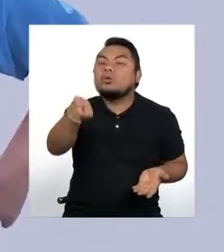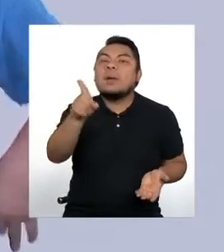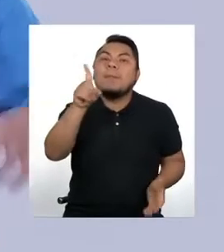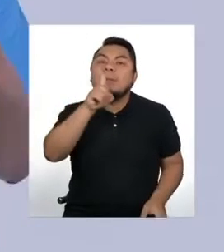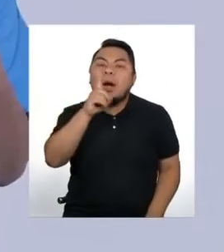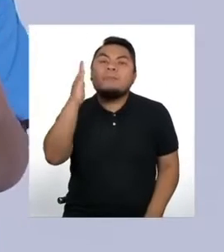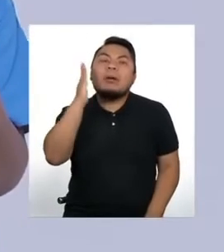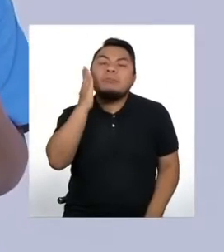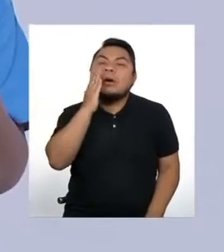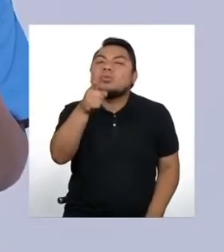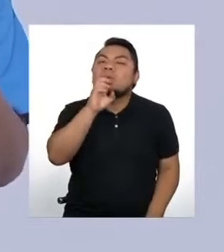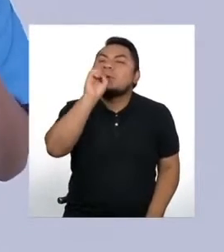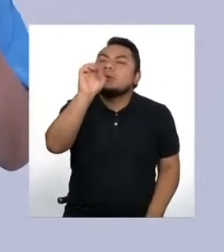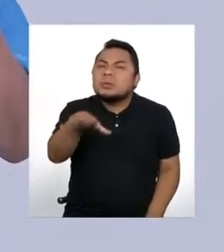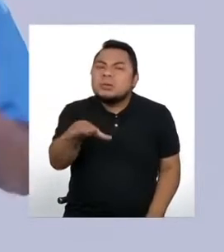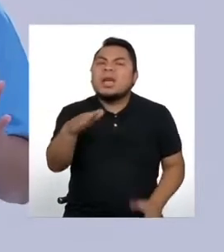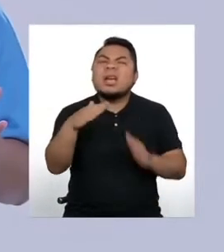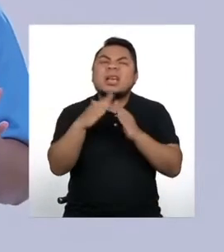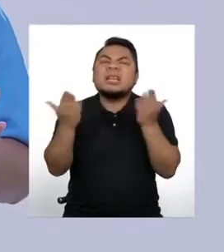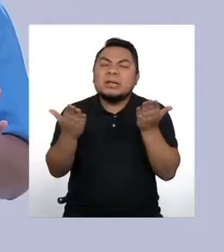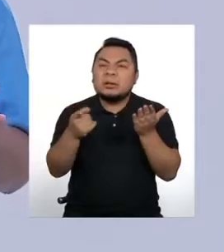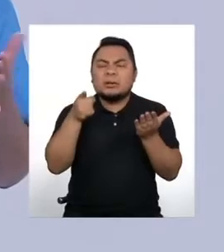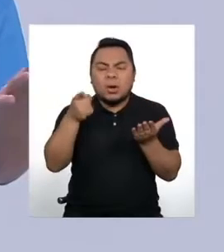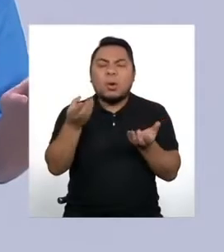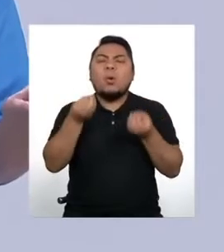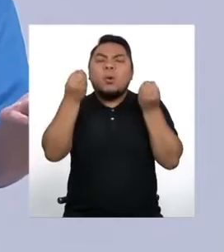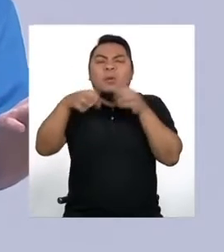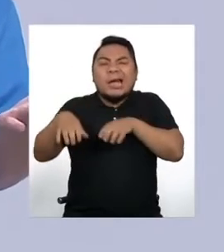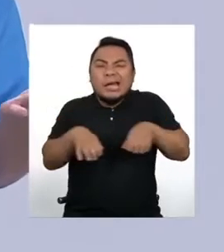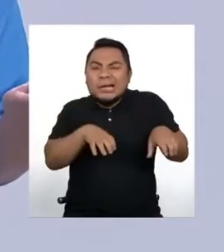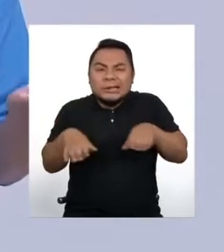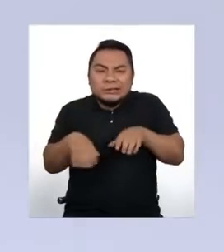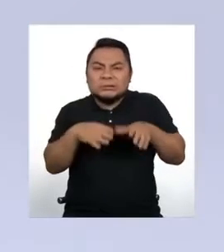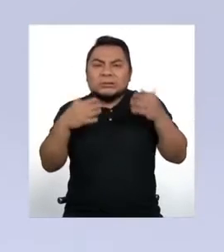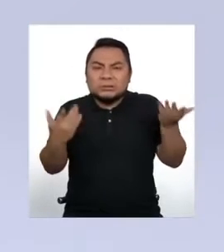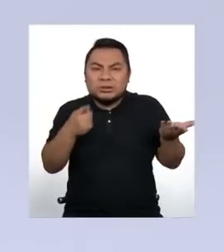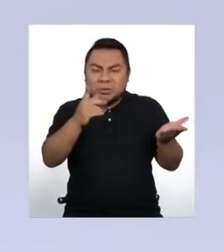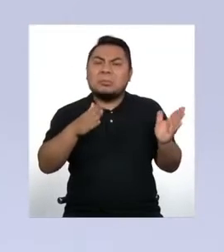Antes de iniciar la actividad, ten a la mano lo siguiente.